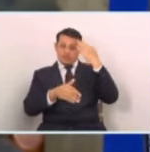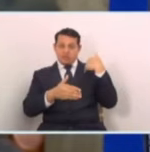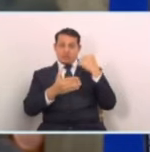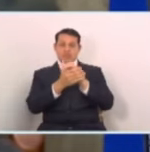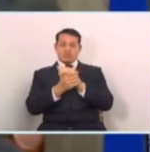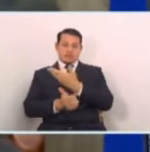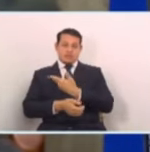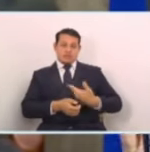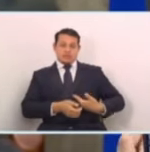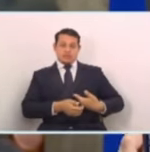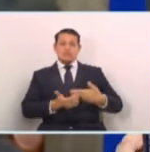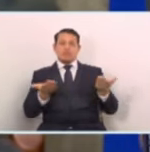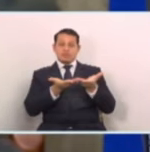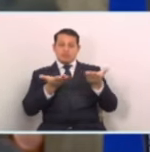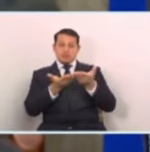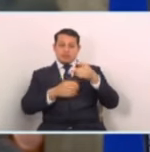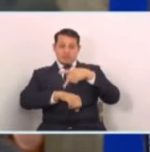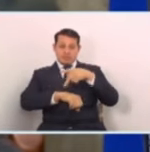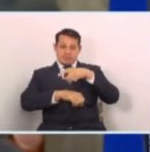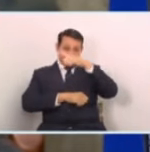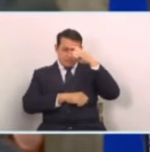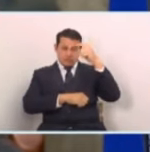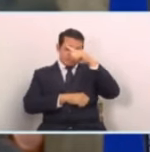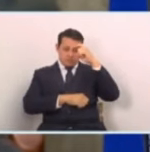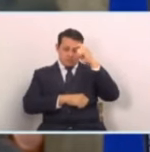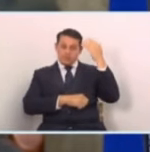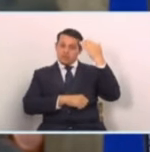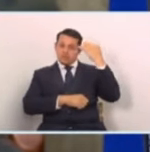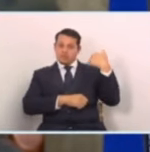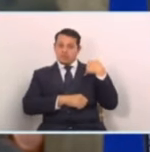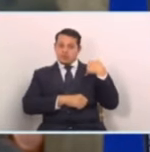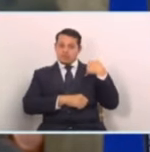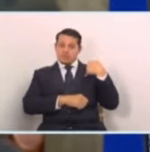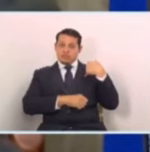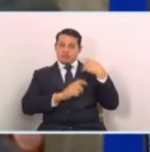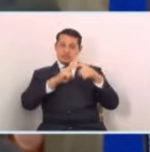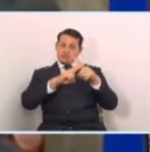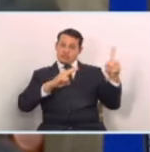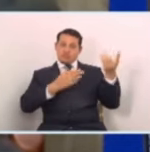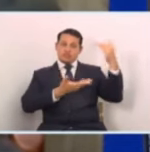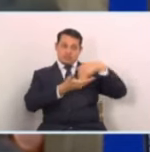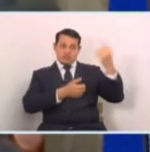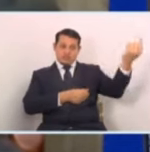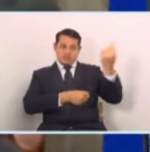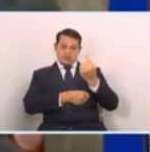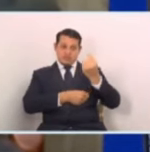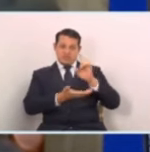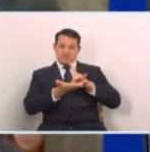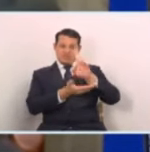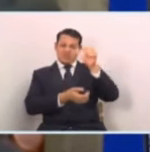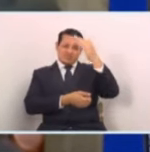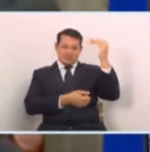dama. Han realizado jornadas también para aquellas mujeres migrantes retornadas. Y por